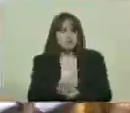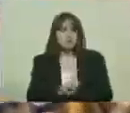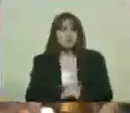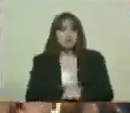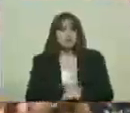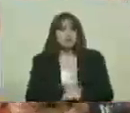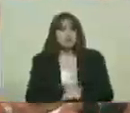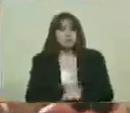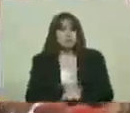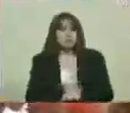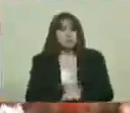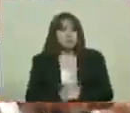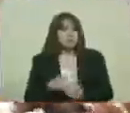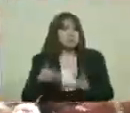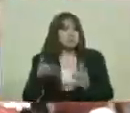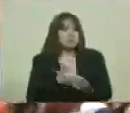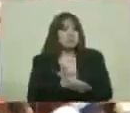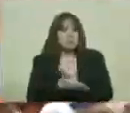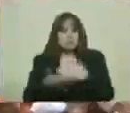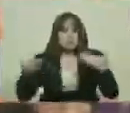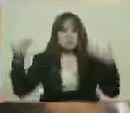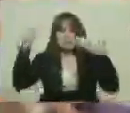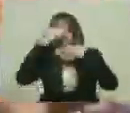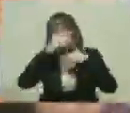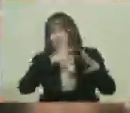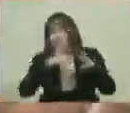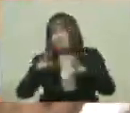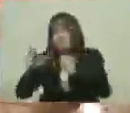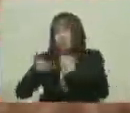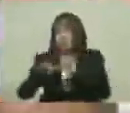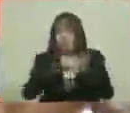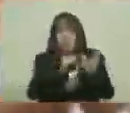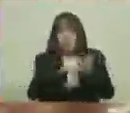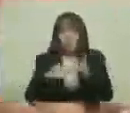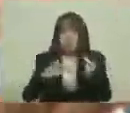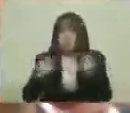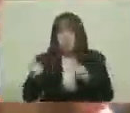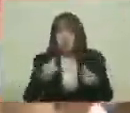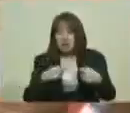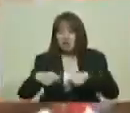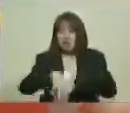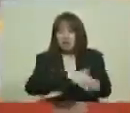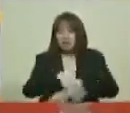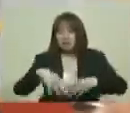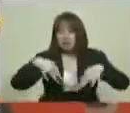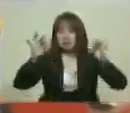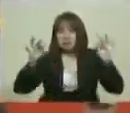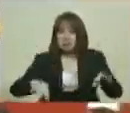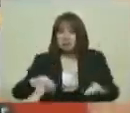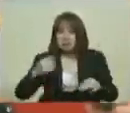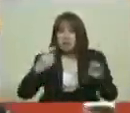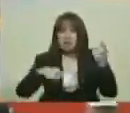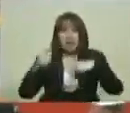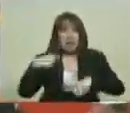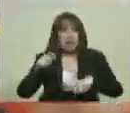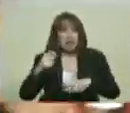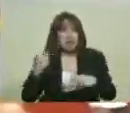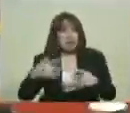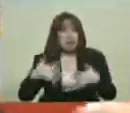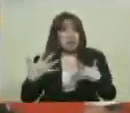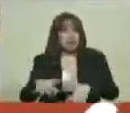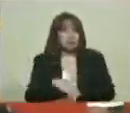el caso de las mafias criminales, de bachaqueros que tanto daño le hacen a nuestro pueblo,